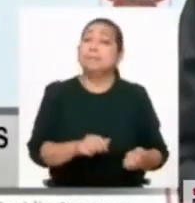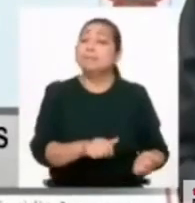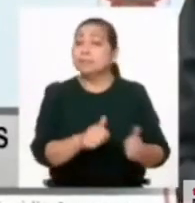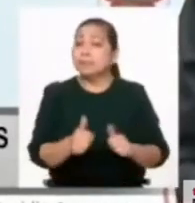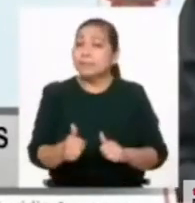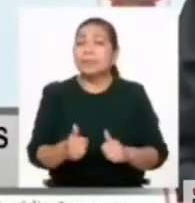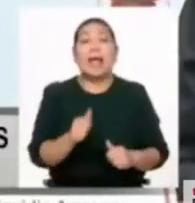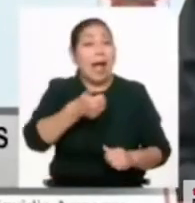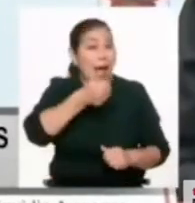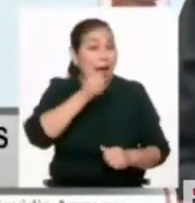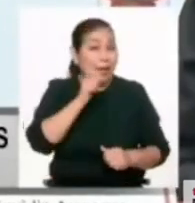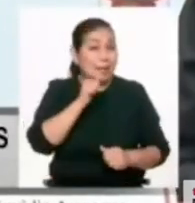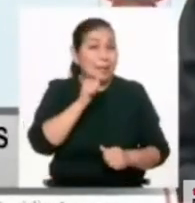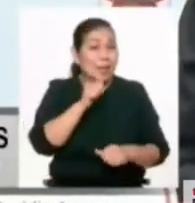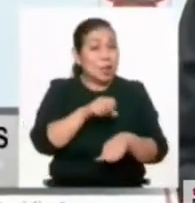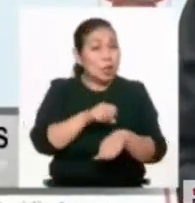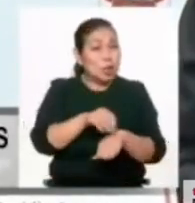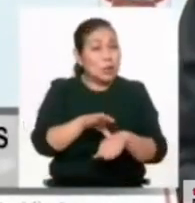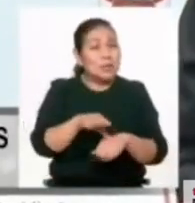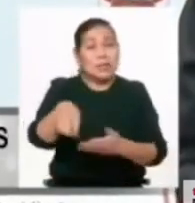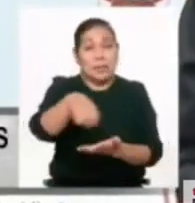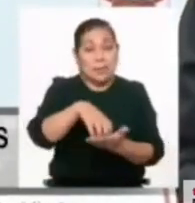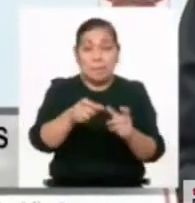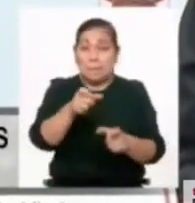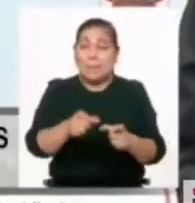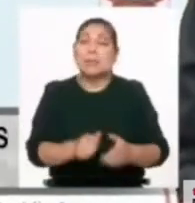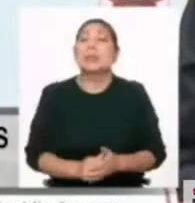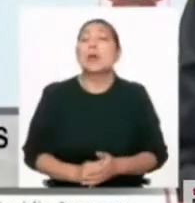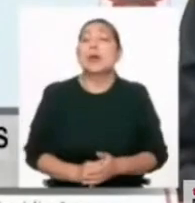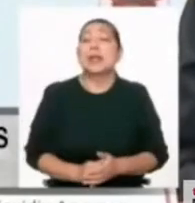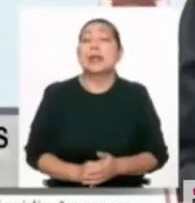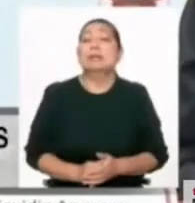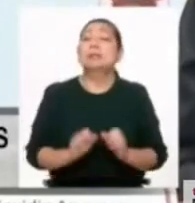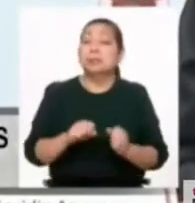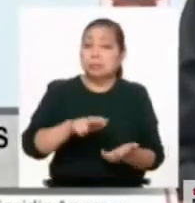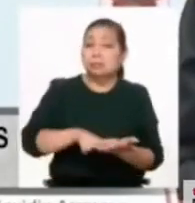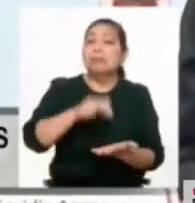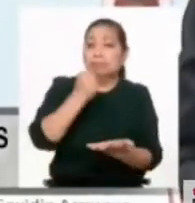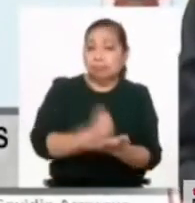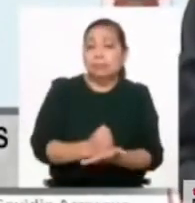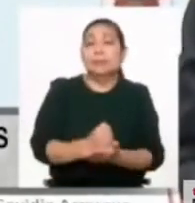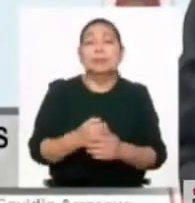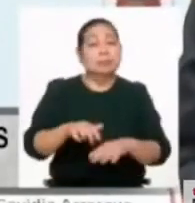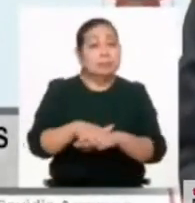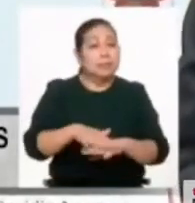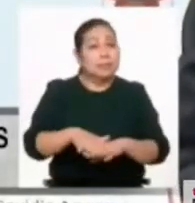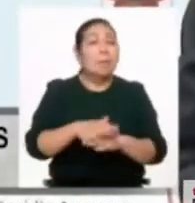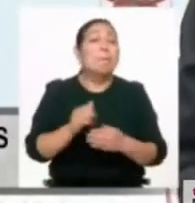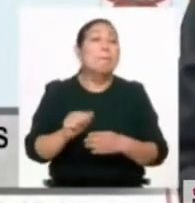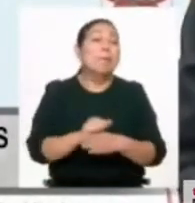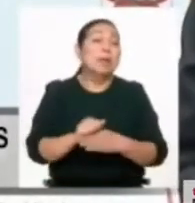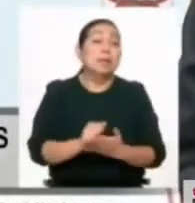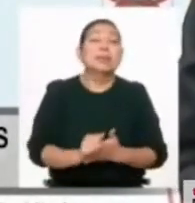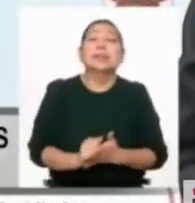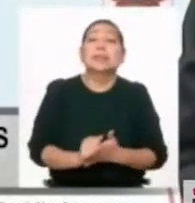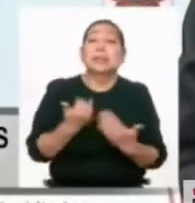lado, el día de ayer en el Consejo de Seguridad Ciudadana se aprobó el plan piloto de la